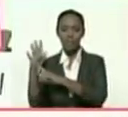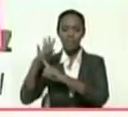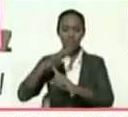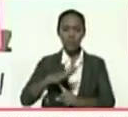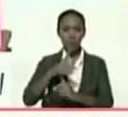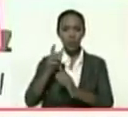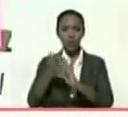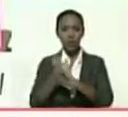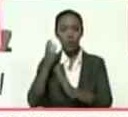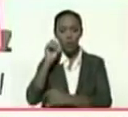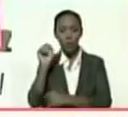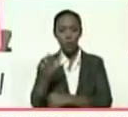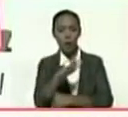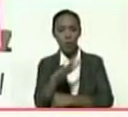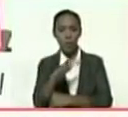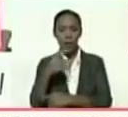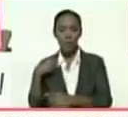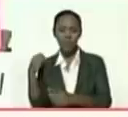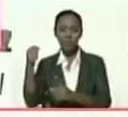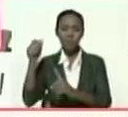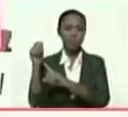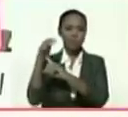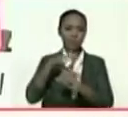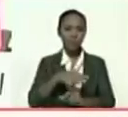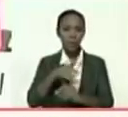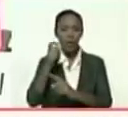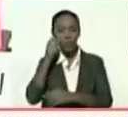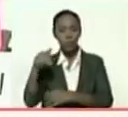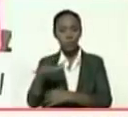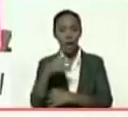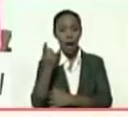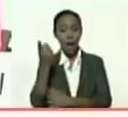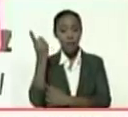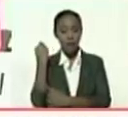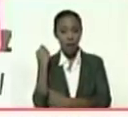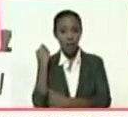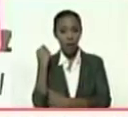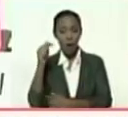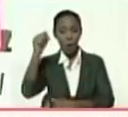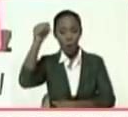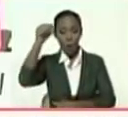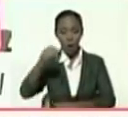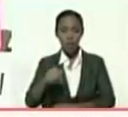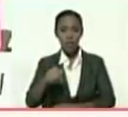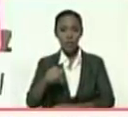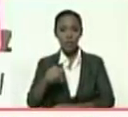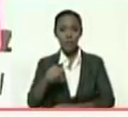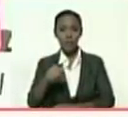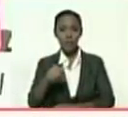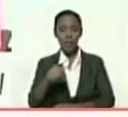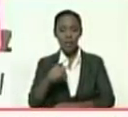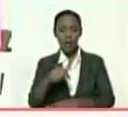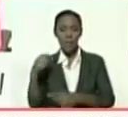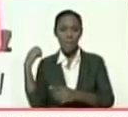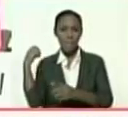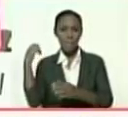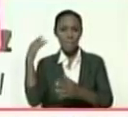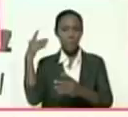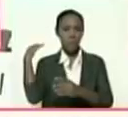pueblo, para no combatir al pueblo, las Fuerzas Armadas. Ayer, hoy, están masacrando un